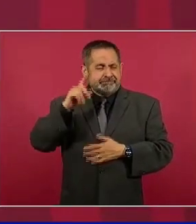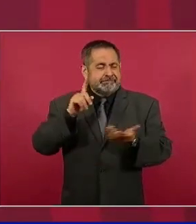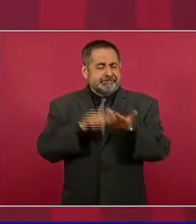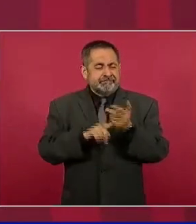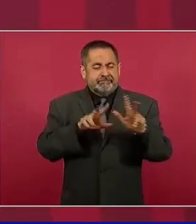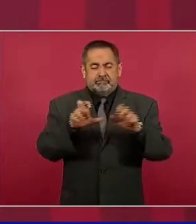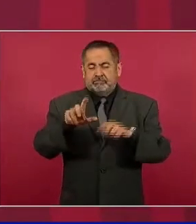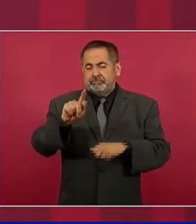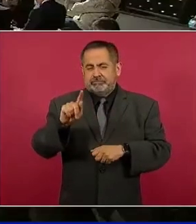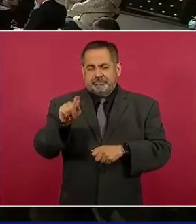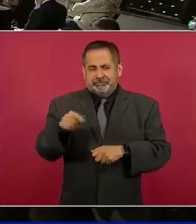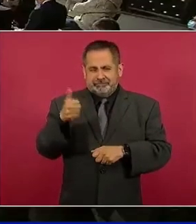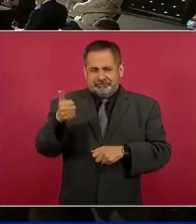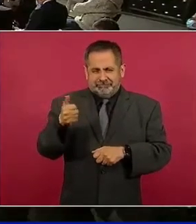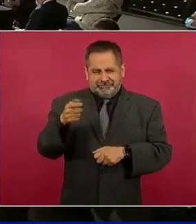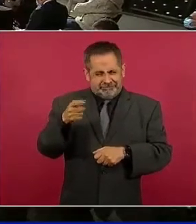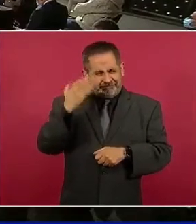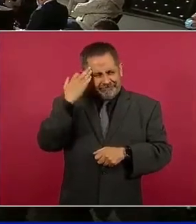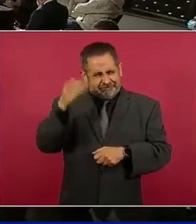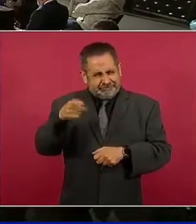1876.